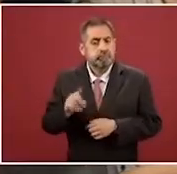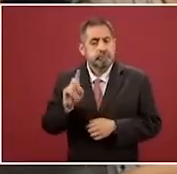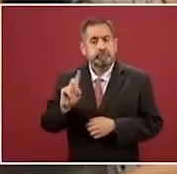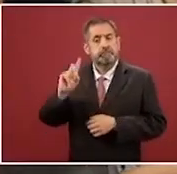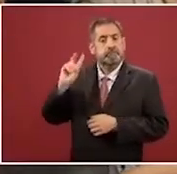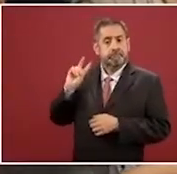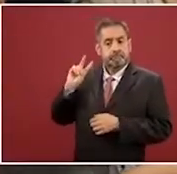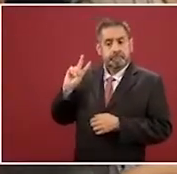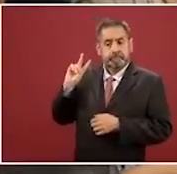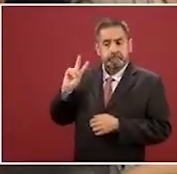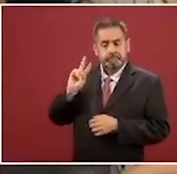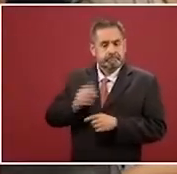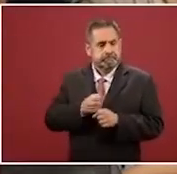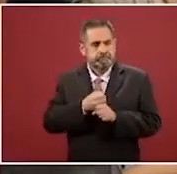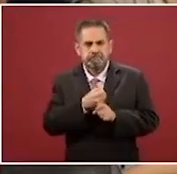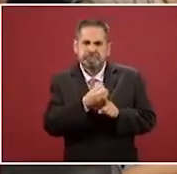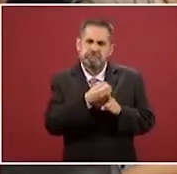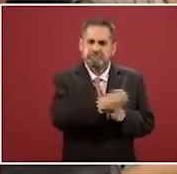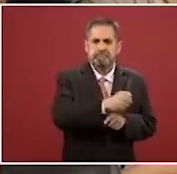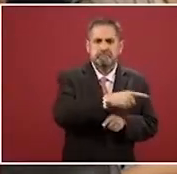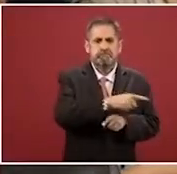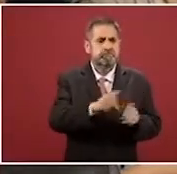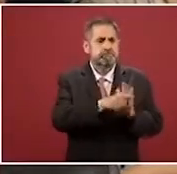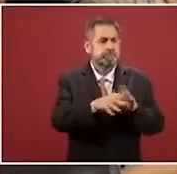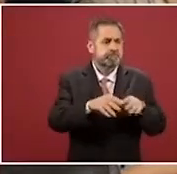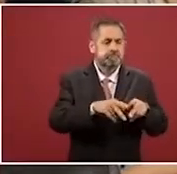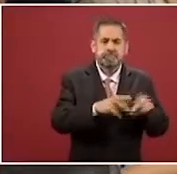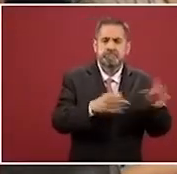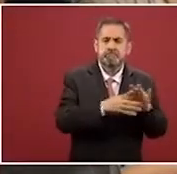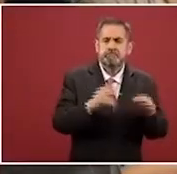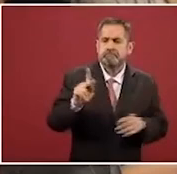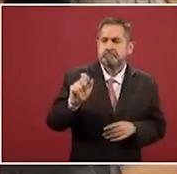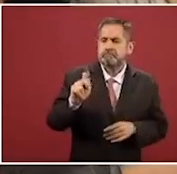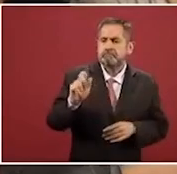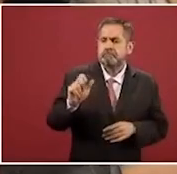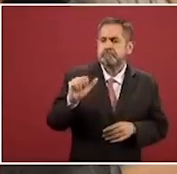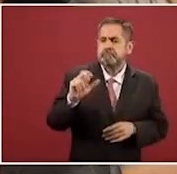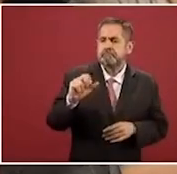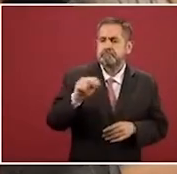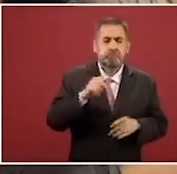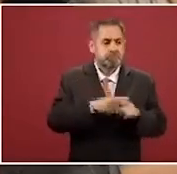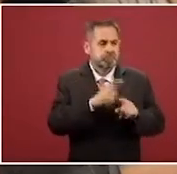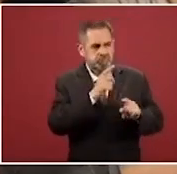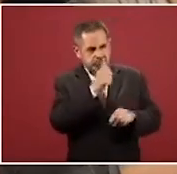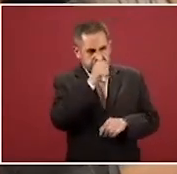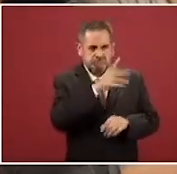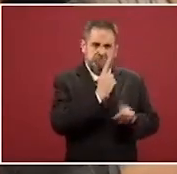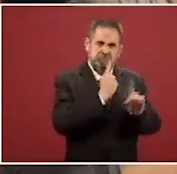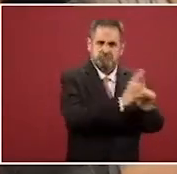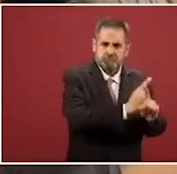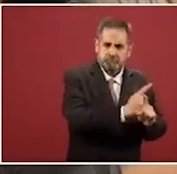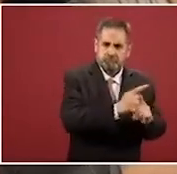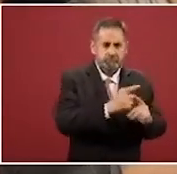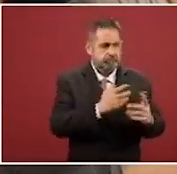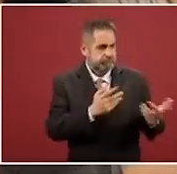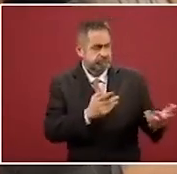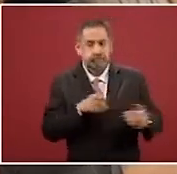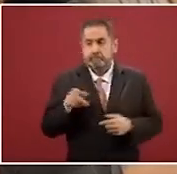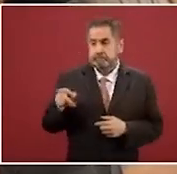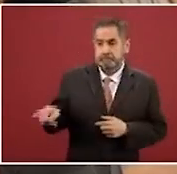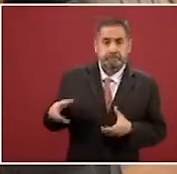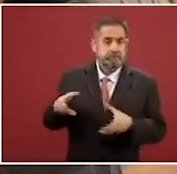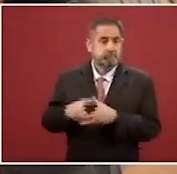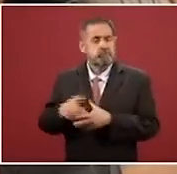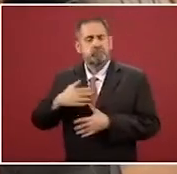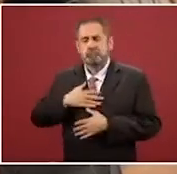viernes agredió al periodista Pepe Ancona y a otros periodistas ahí en Tabasco. Ese funcionario que sustenta como funcionario de la